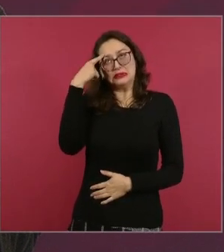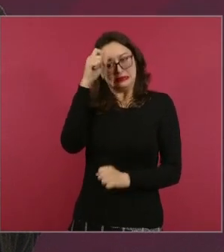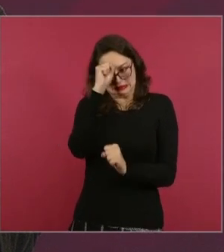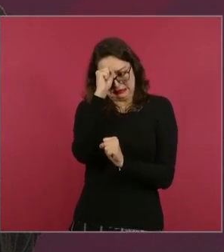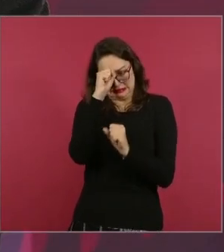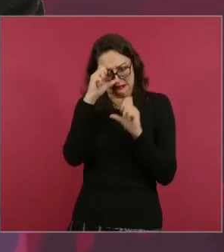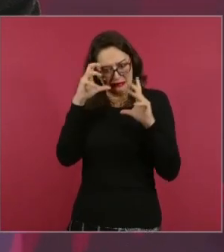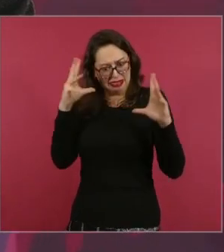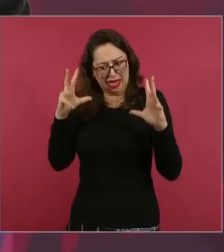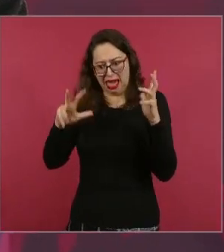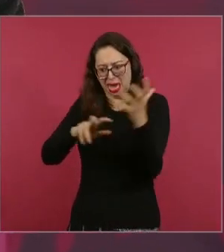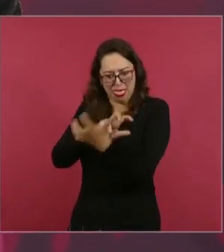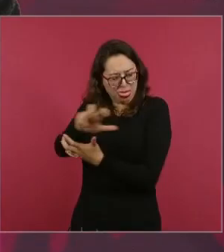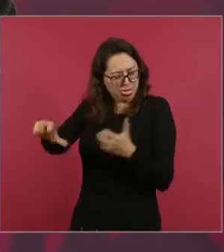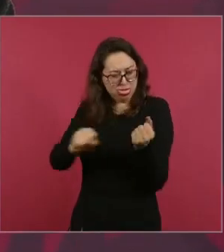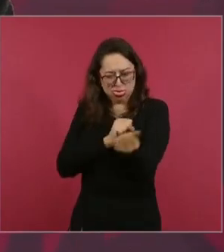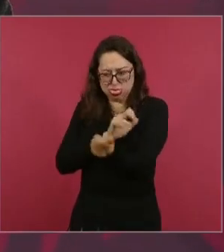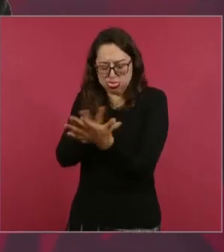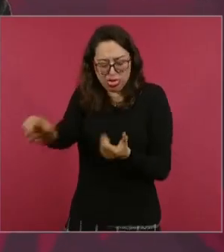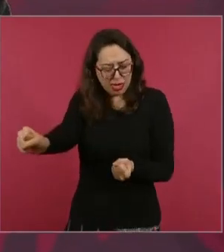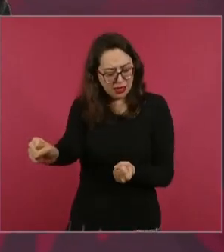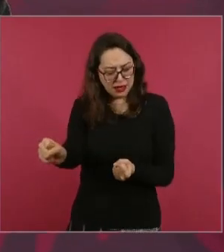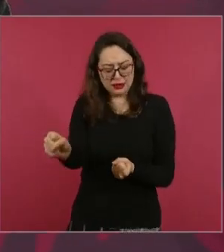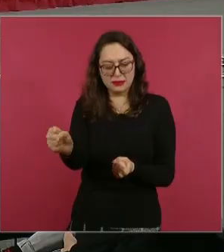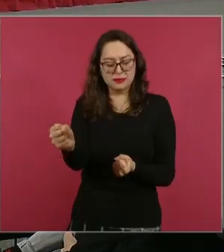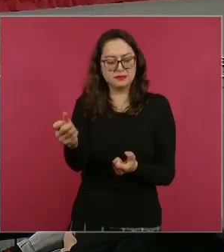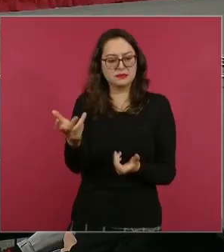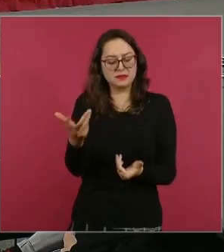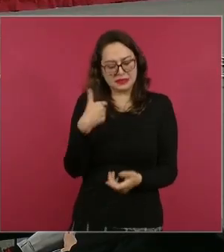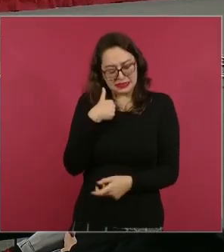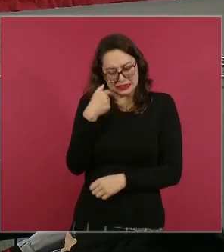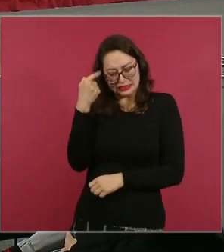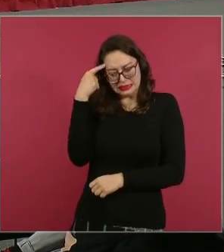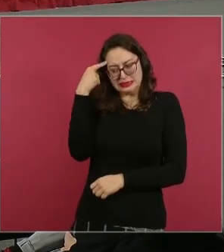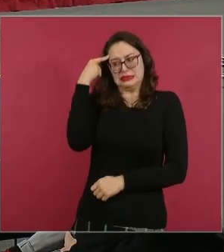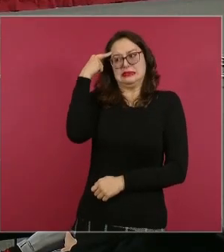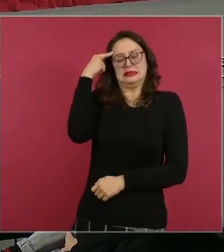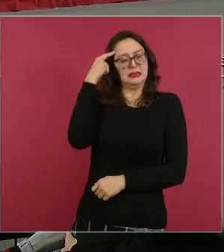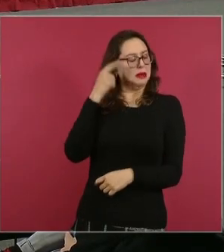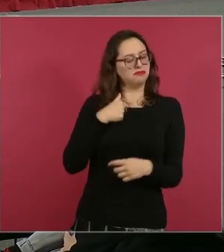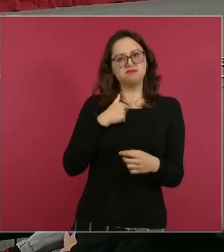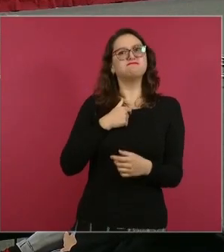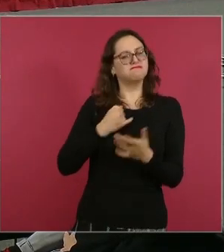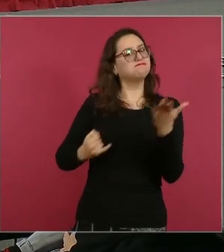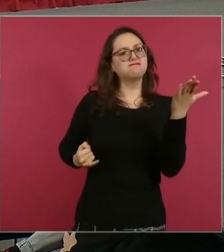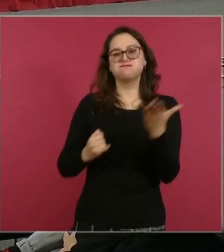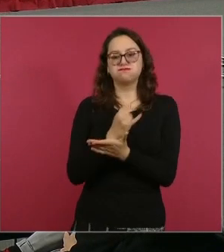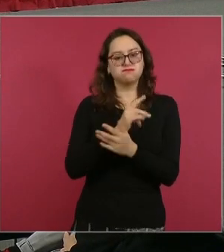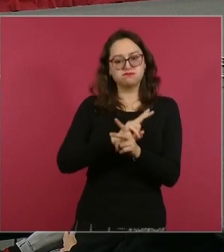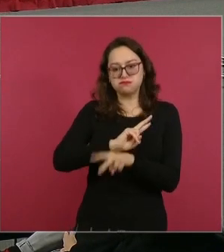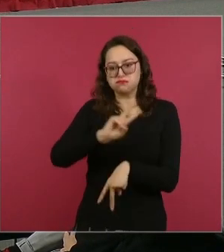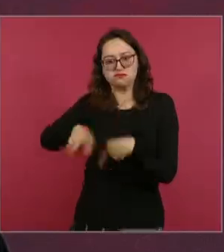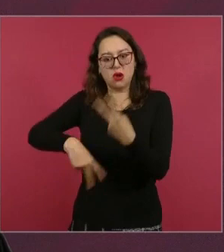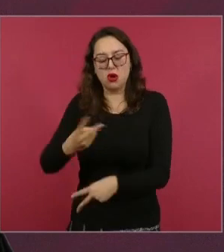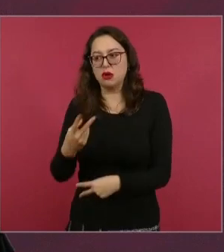cuando llegamos y vimos cómo estaba yo estaba